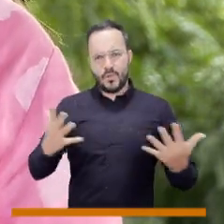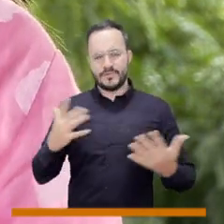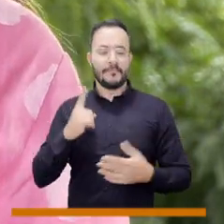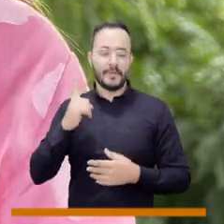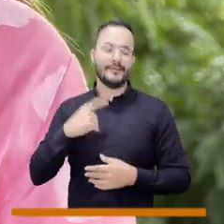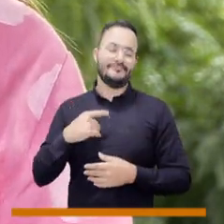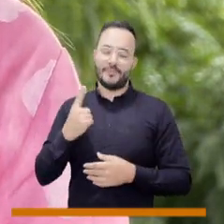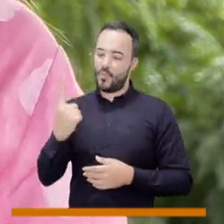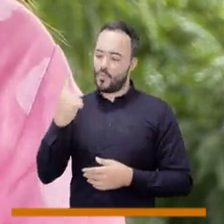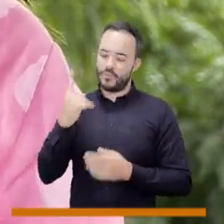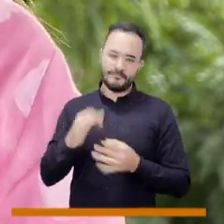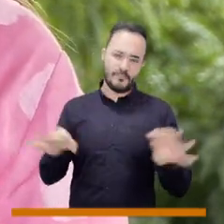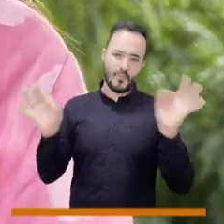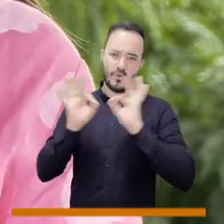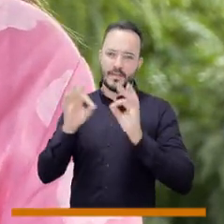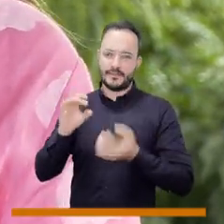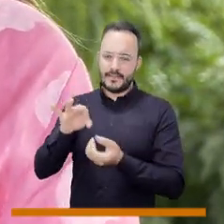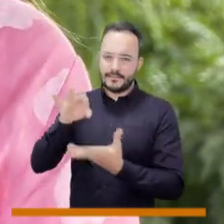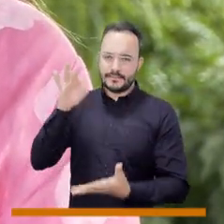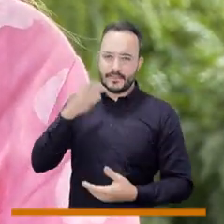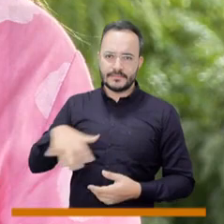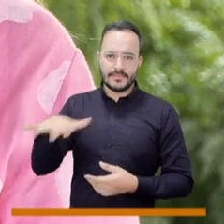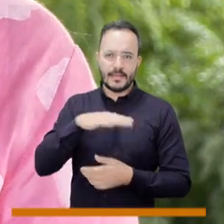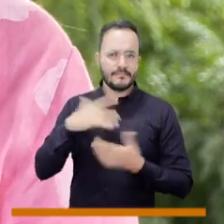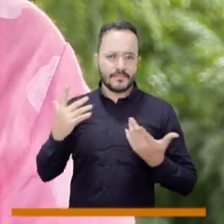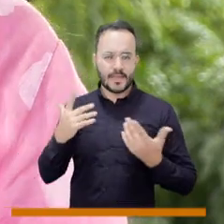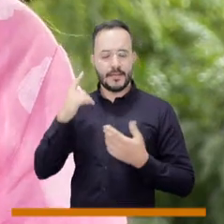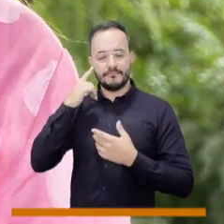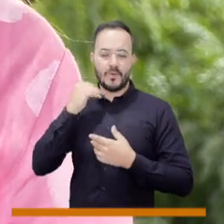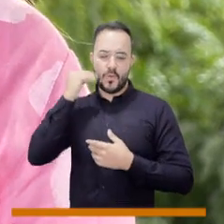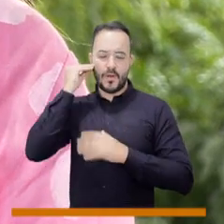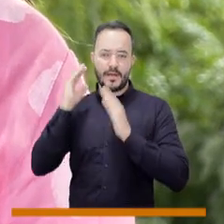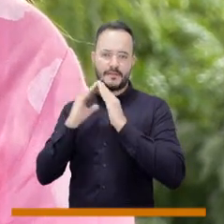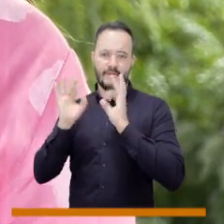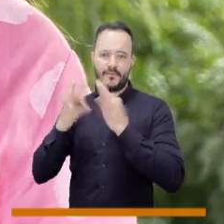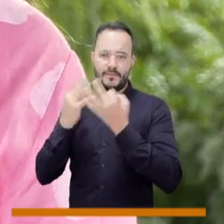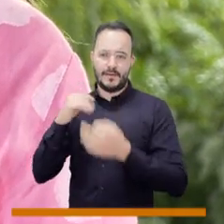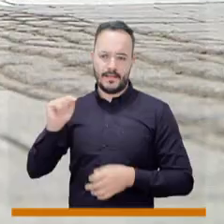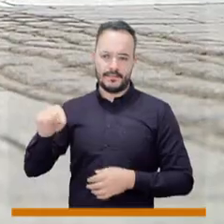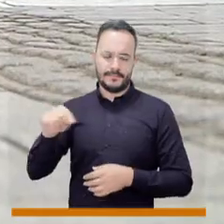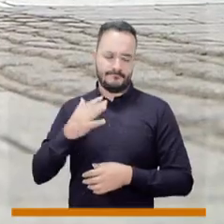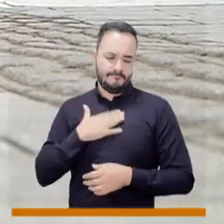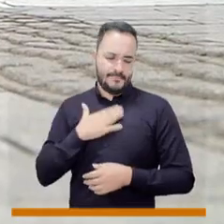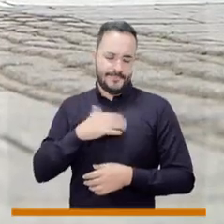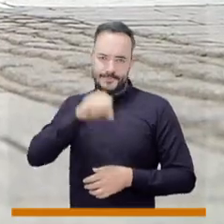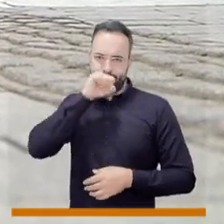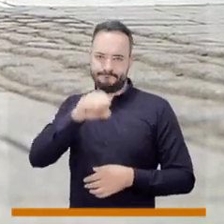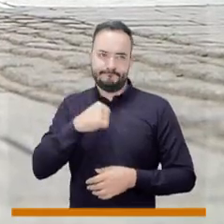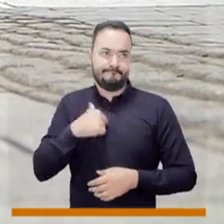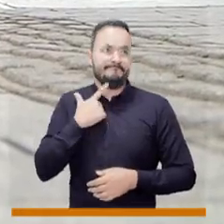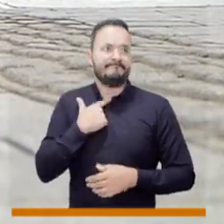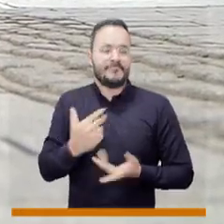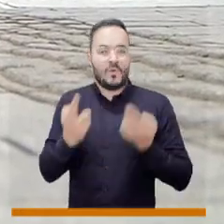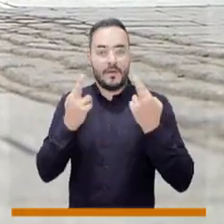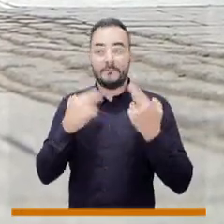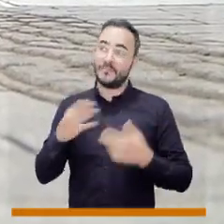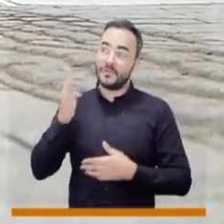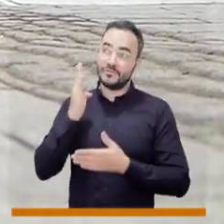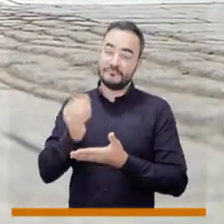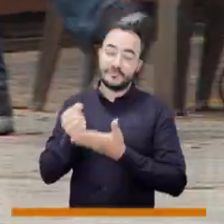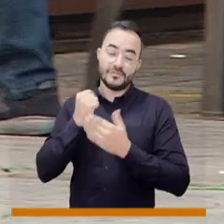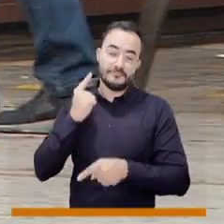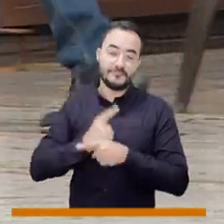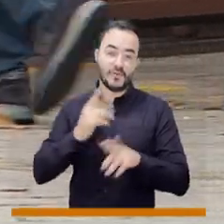quieran, pero nos estamos olvidando de una parte fundamental, y es la esencia del ser humano. Trabajar por todos estos temas sociales es uno de mis